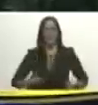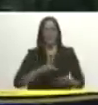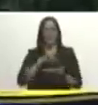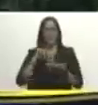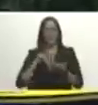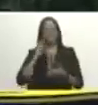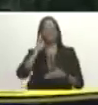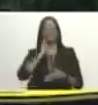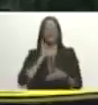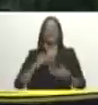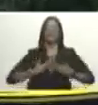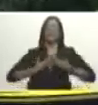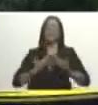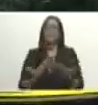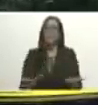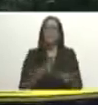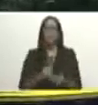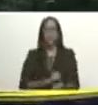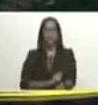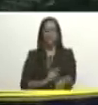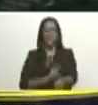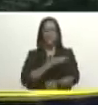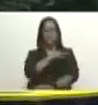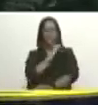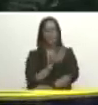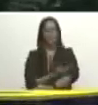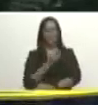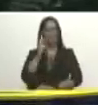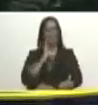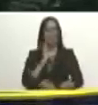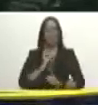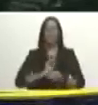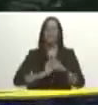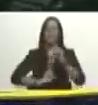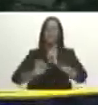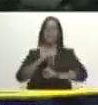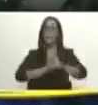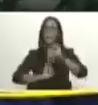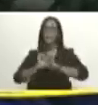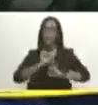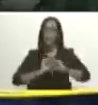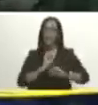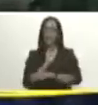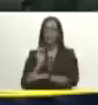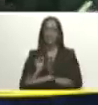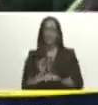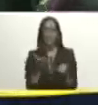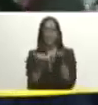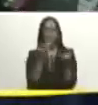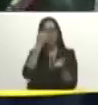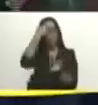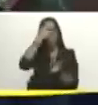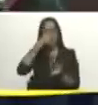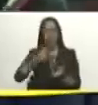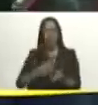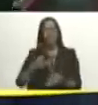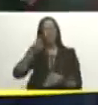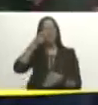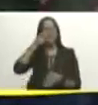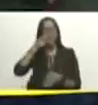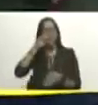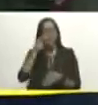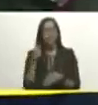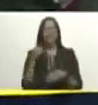el carácter de fuerza bolivariana para proteger y servir al pueblo, además para resguardar la seguridad